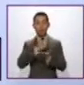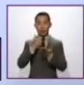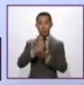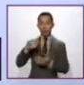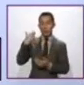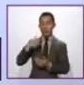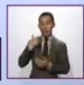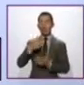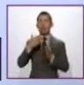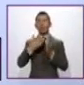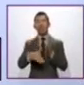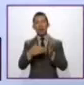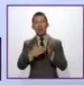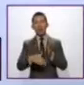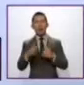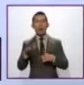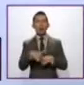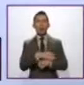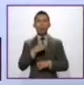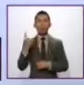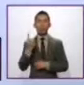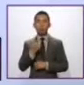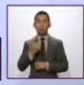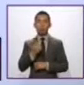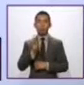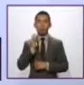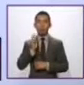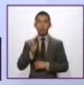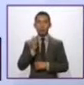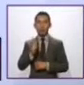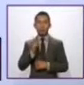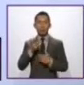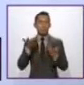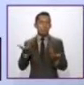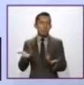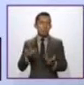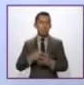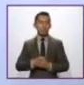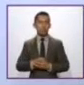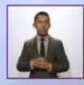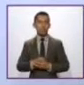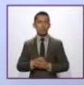Querétaro, pero también esto se debe fundamentalmente y se vio más agudizado, pues